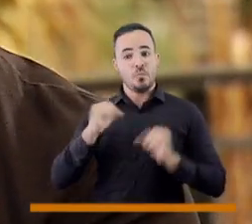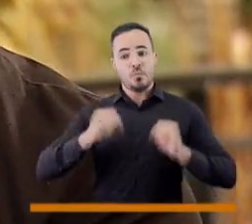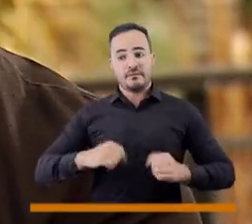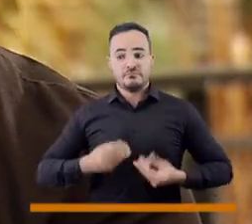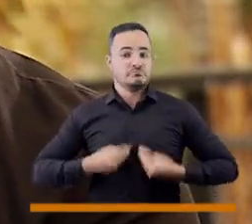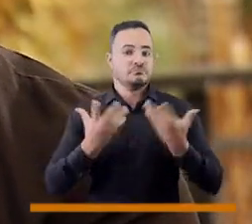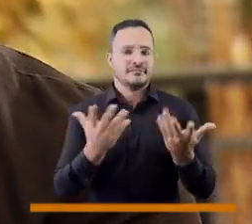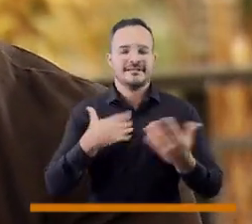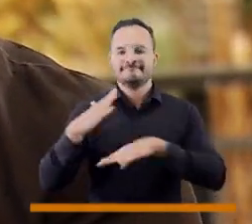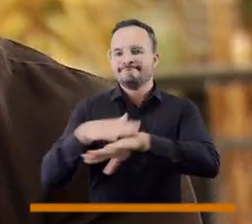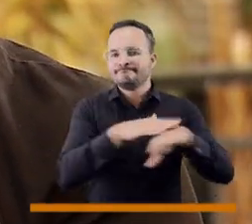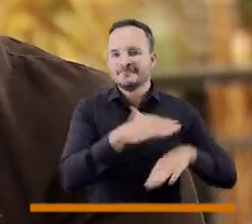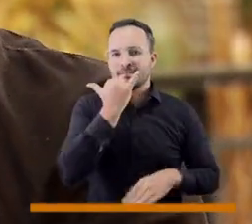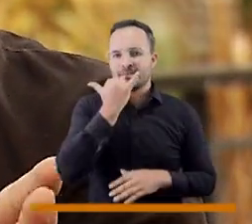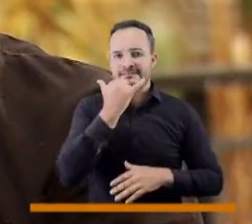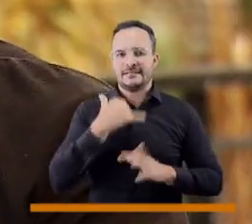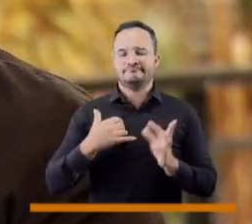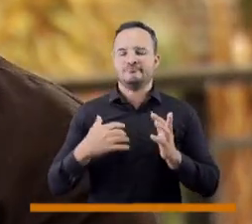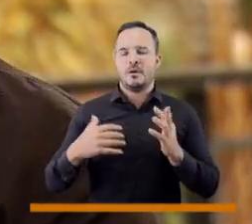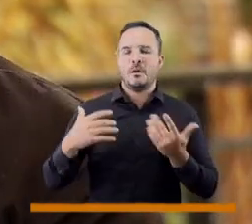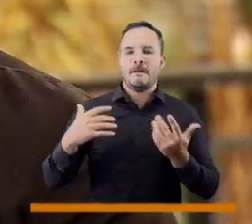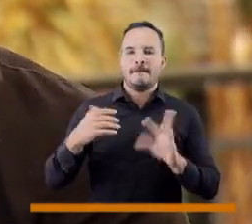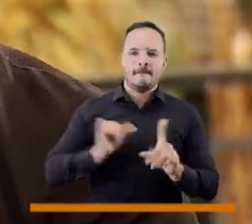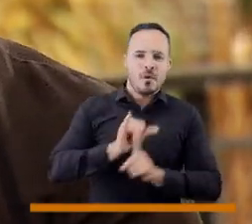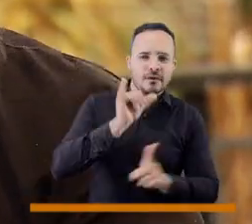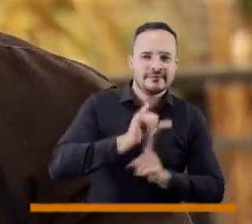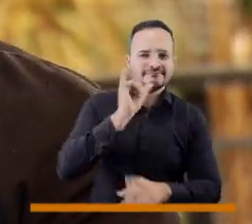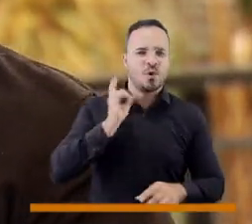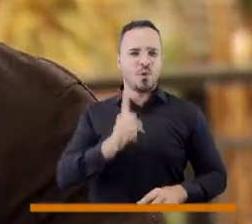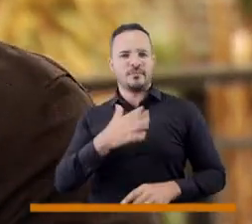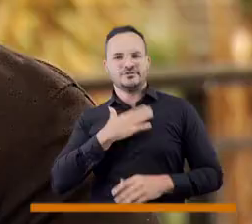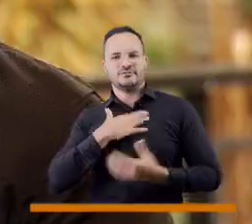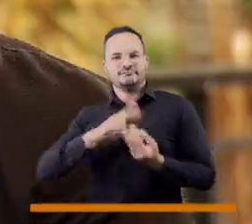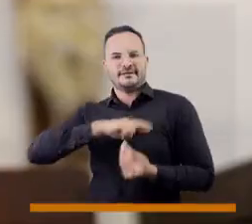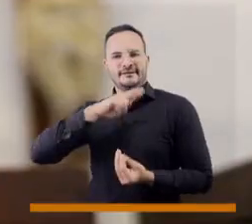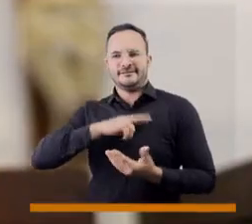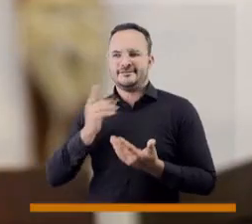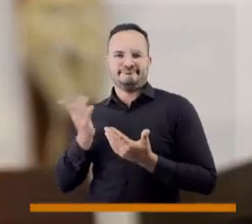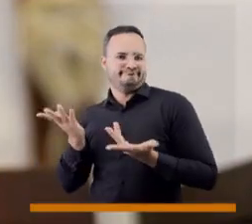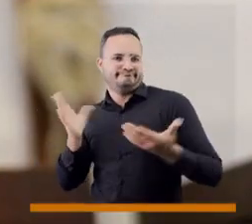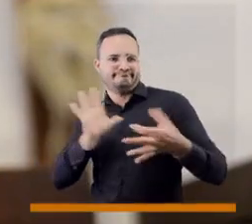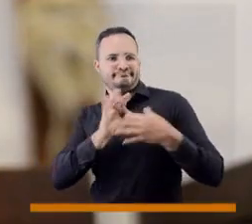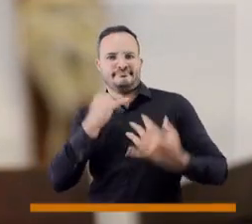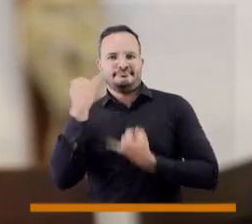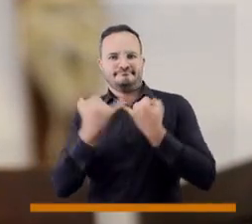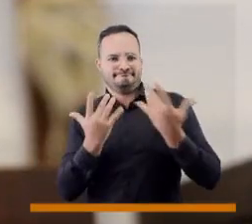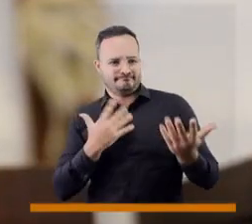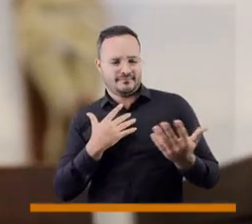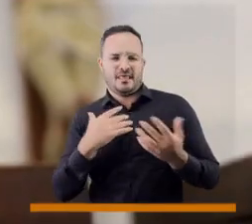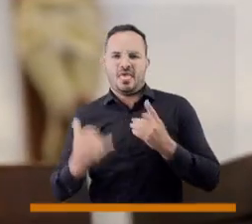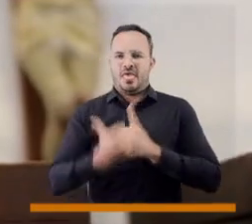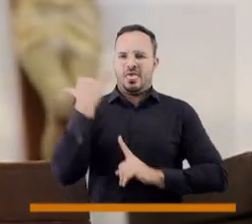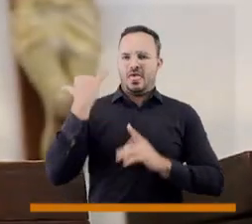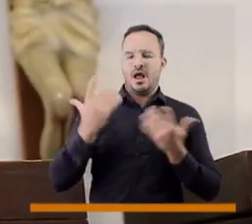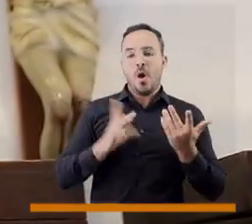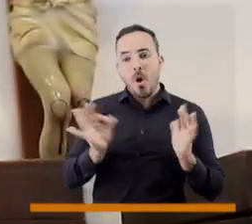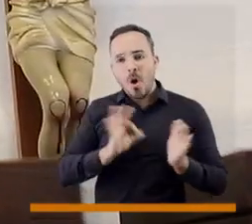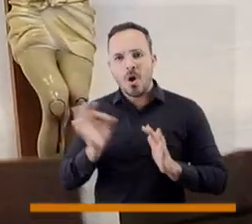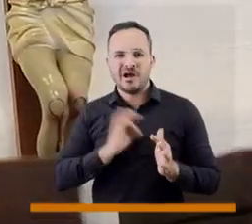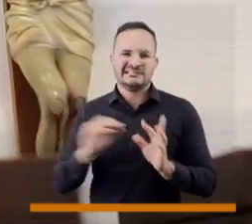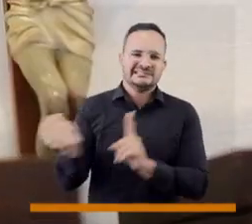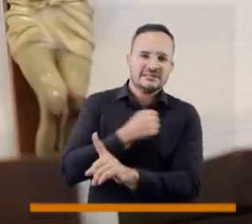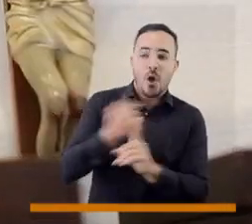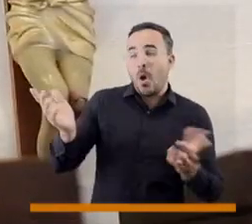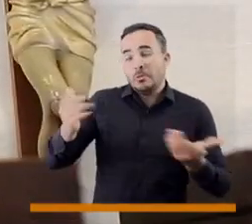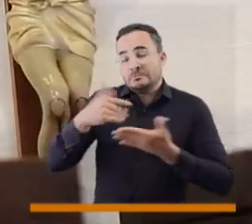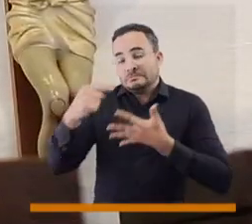posibilidad de que alguien dijera, no, es que, por ejemplo, los chicos en el colegio, es que me están haciendo bullying porque yo soy de otra religión, o es que me están maltratando porque yo no creo en